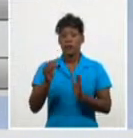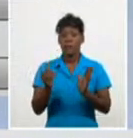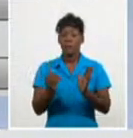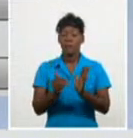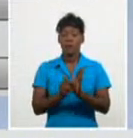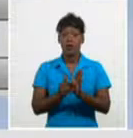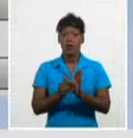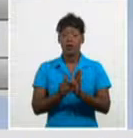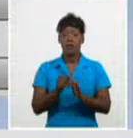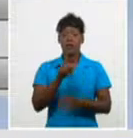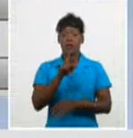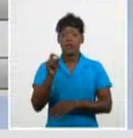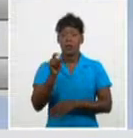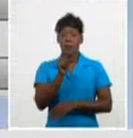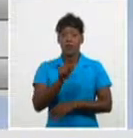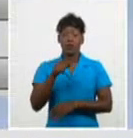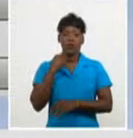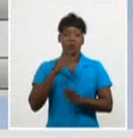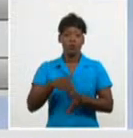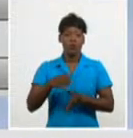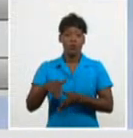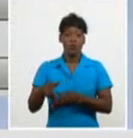133.100 casos, cifra